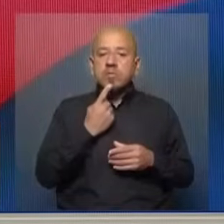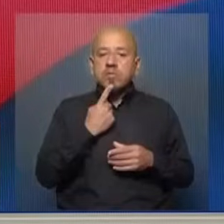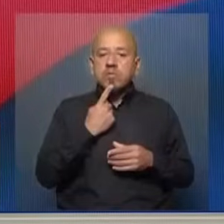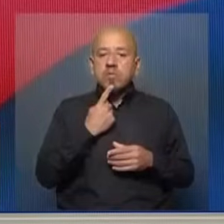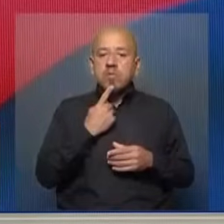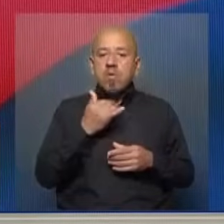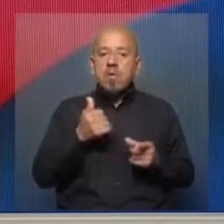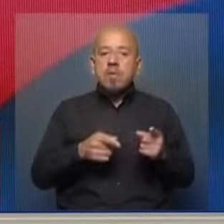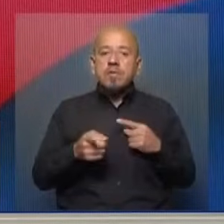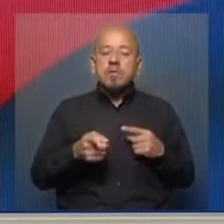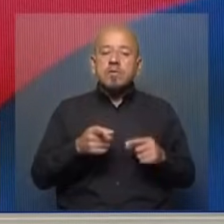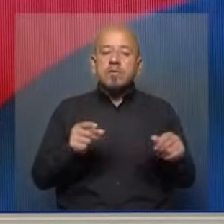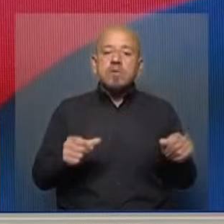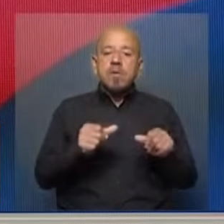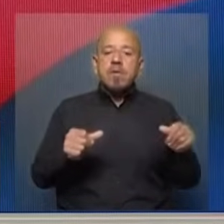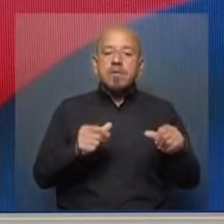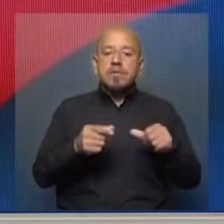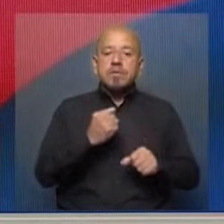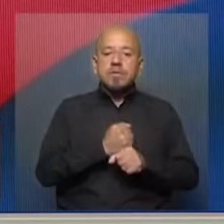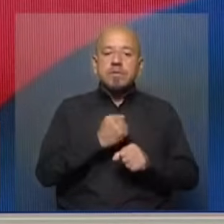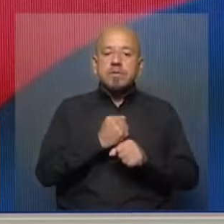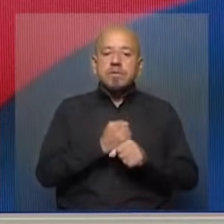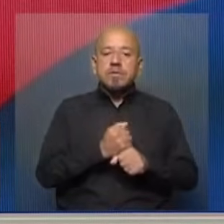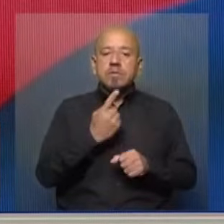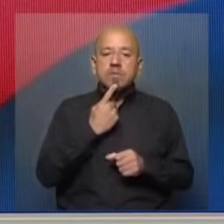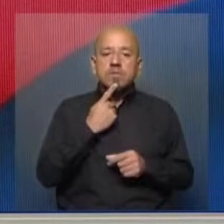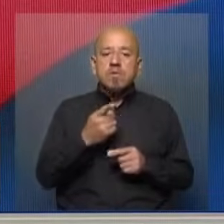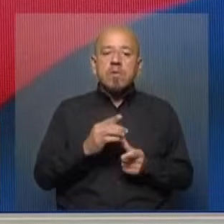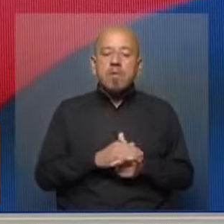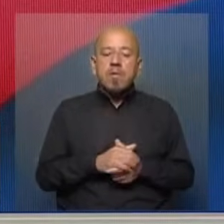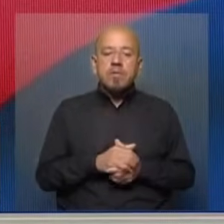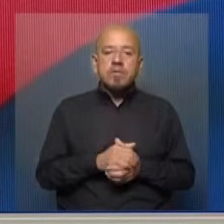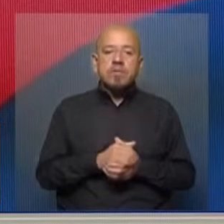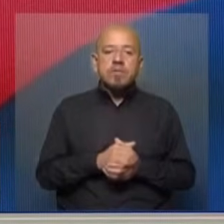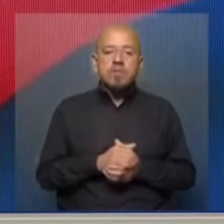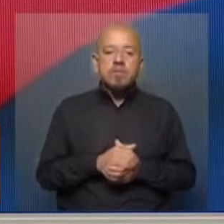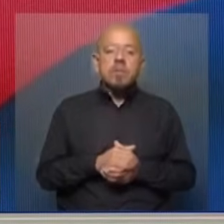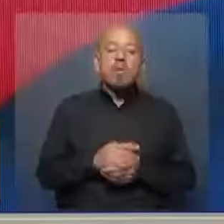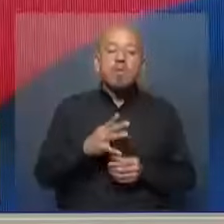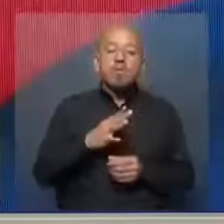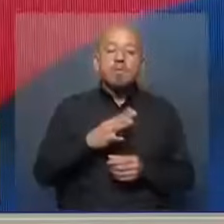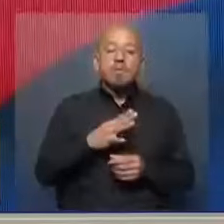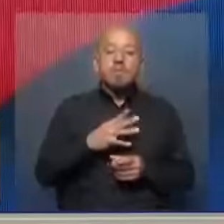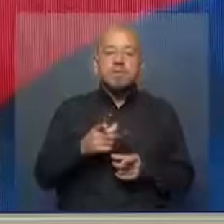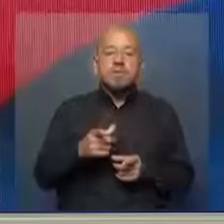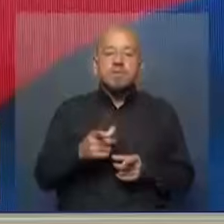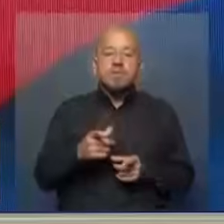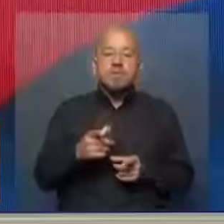tienen también que hacer su trabajo de construcción política. Es todo, ¿no? Tenemos que jugar todos en la